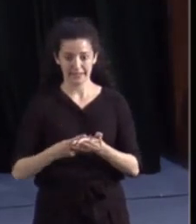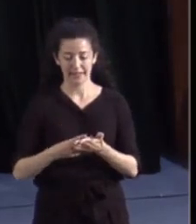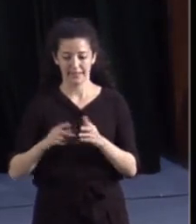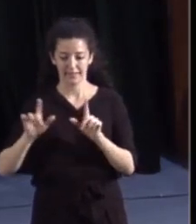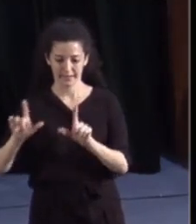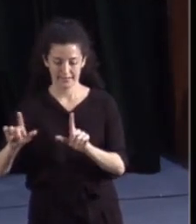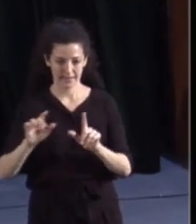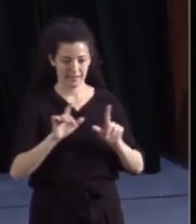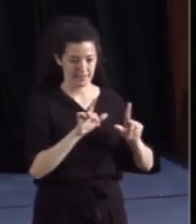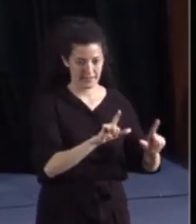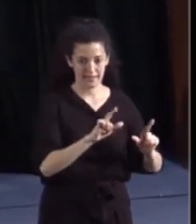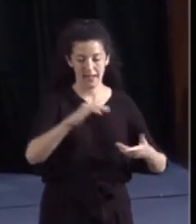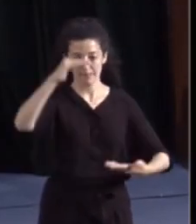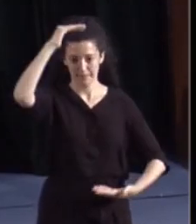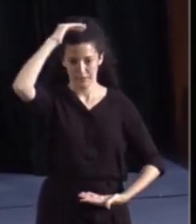pequeño.